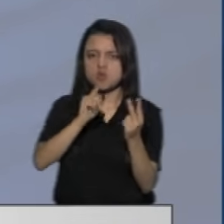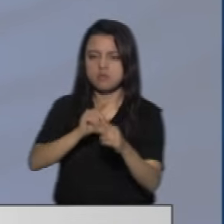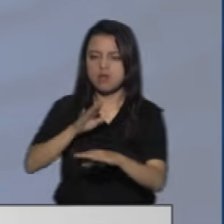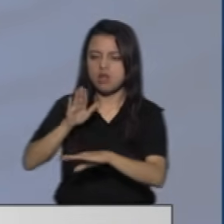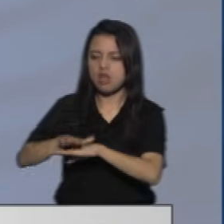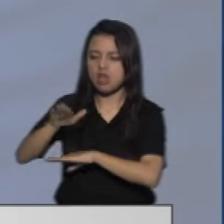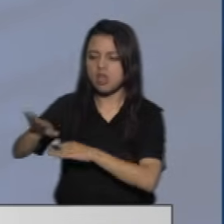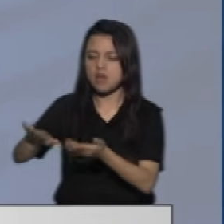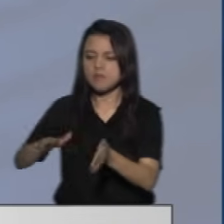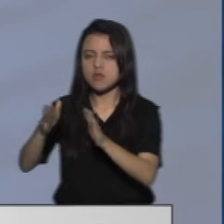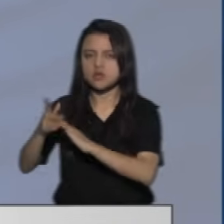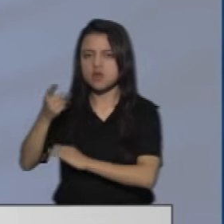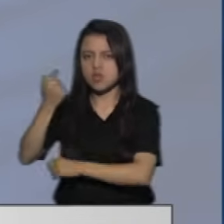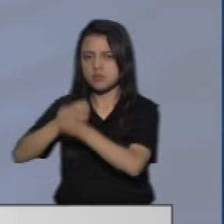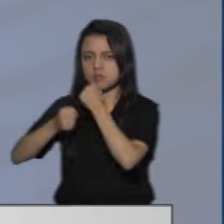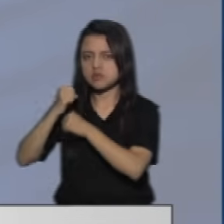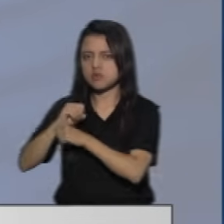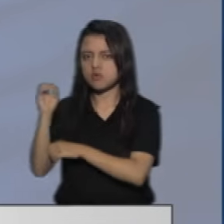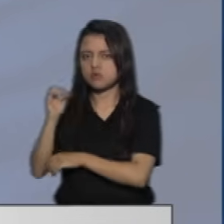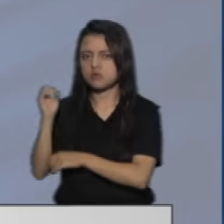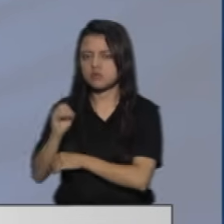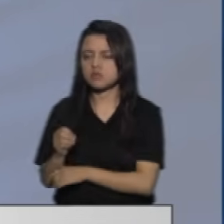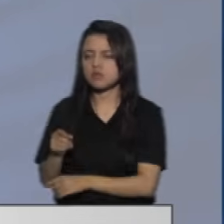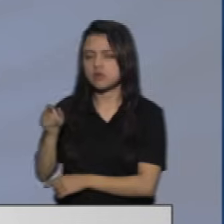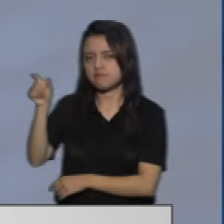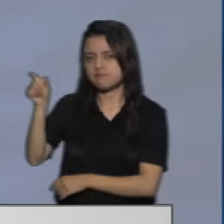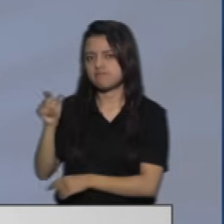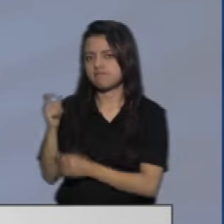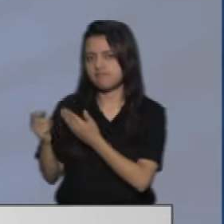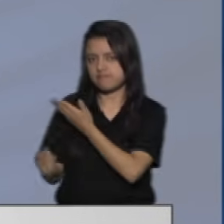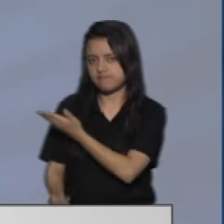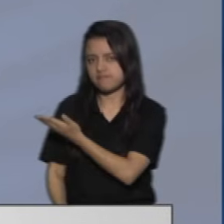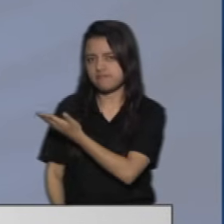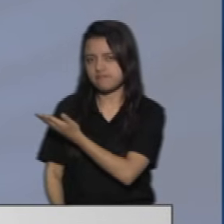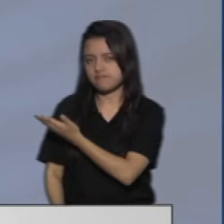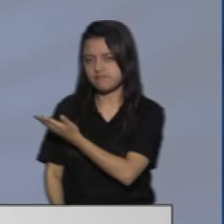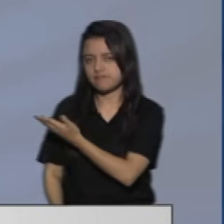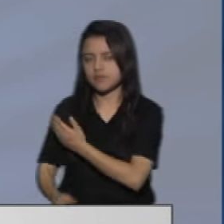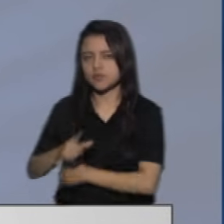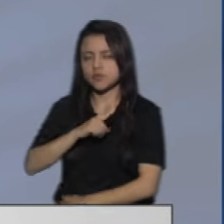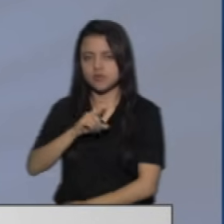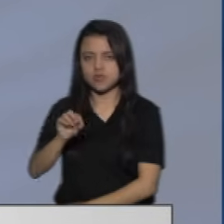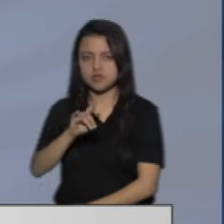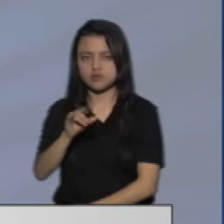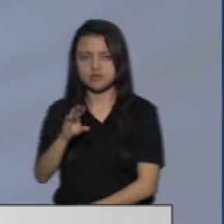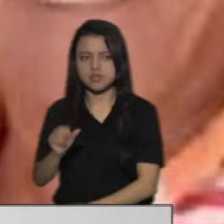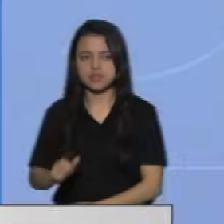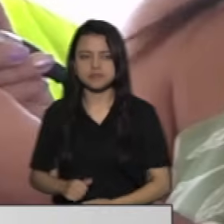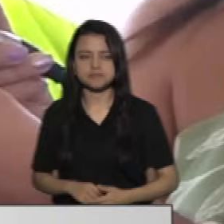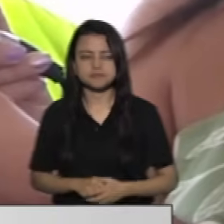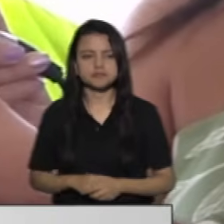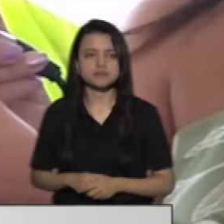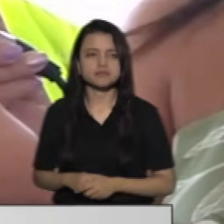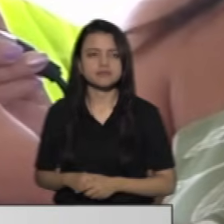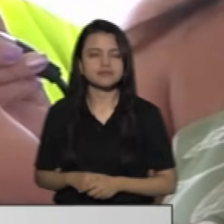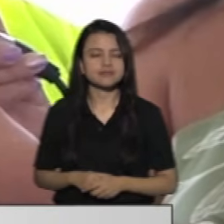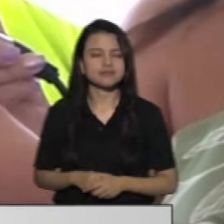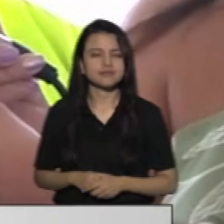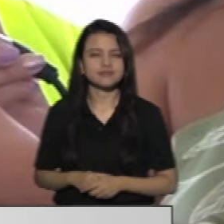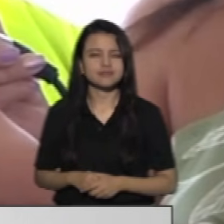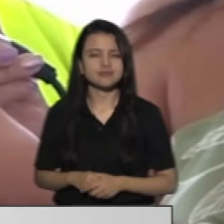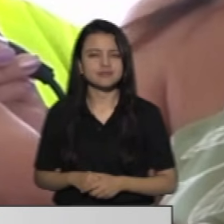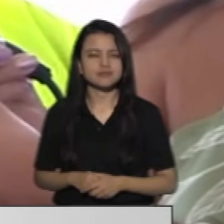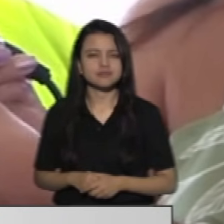de octubre del año anterior en zona rural del municipio de Magangué. Durante las investigaciones se realizaron entrevistas a